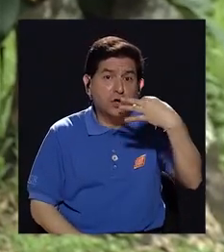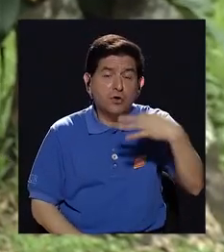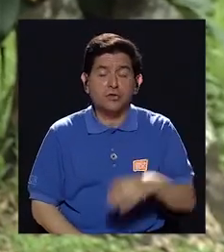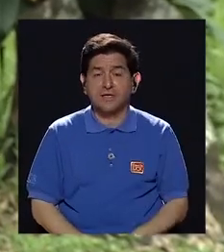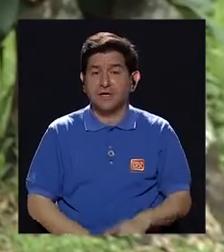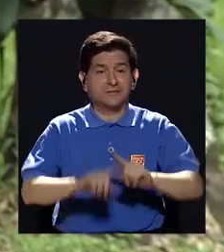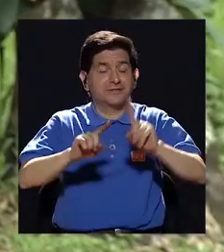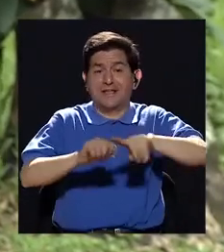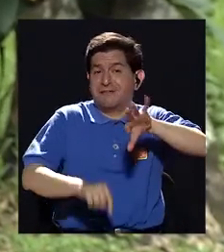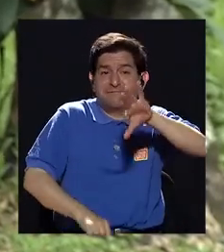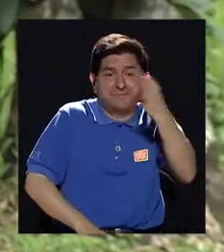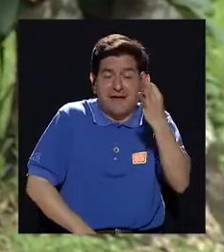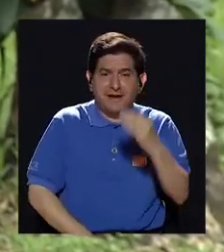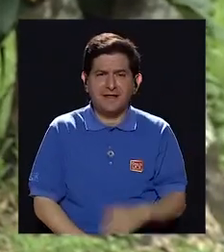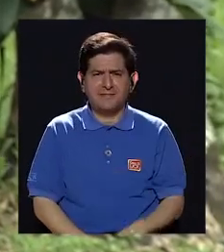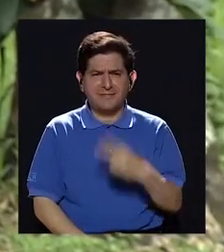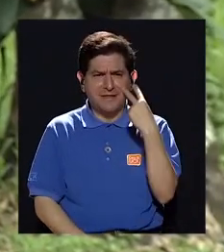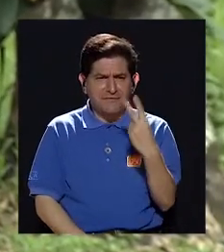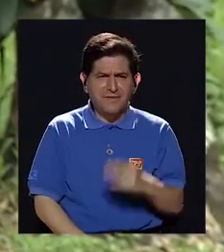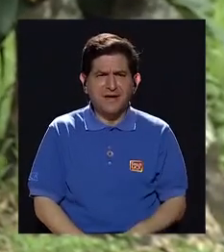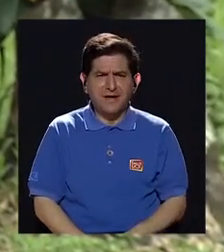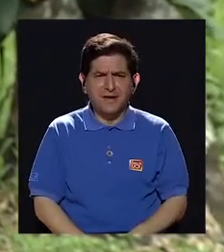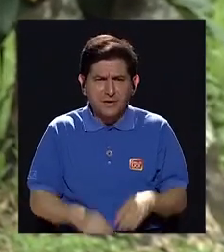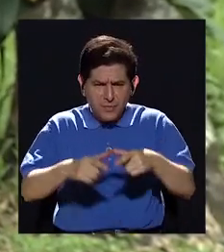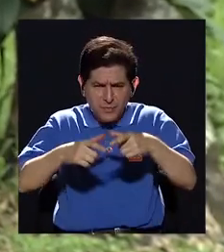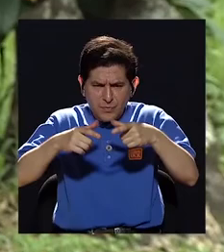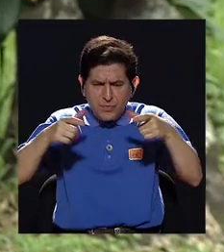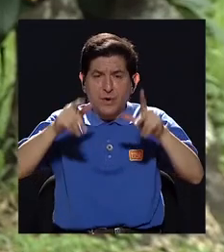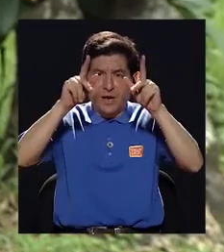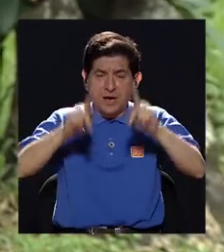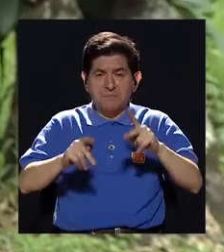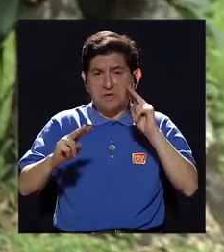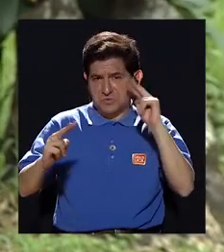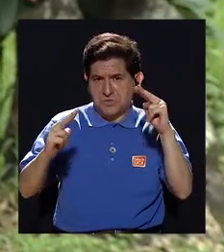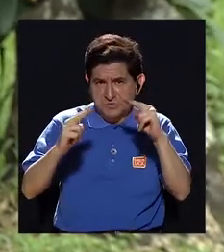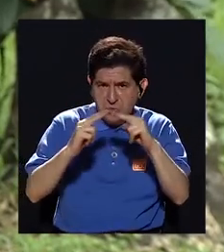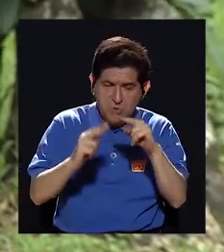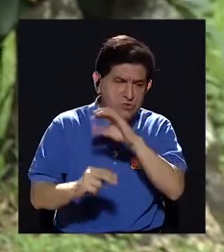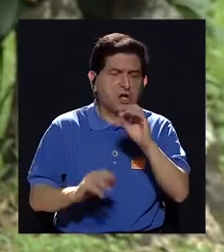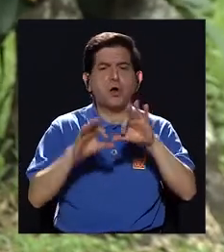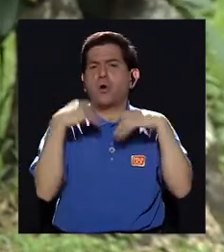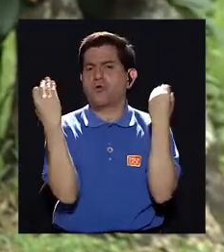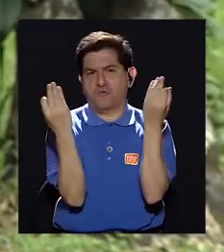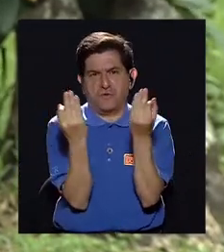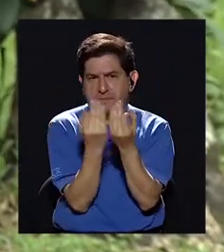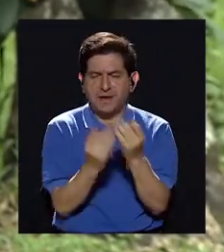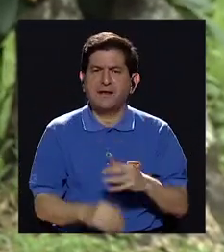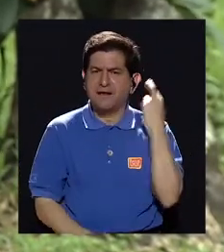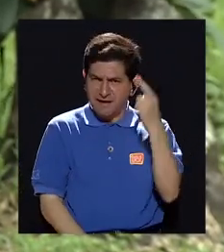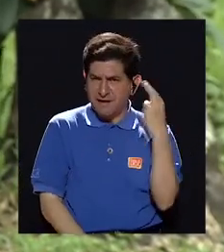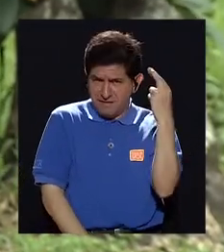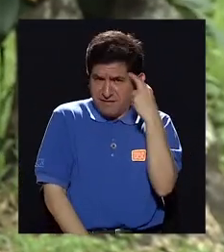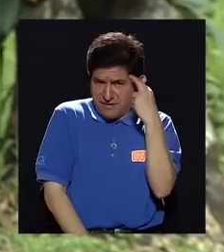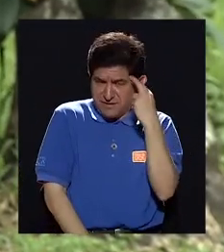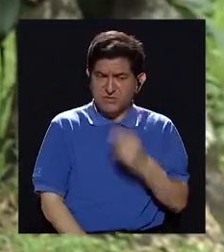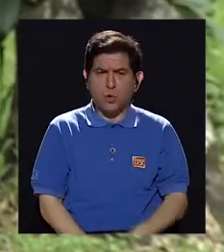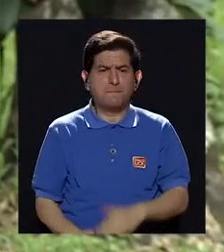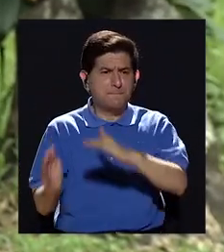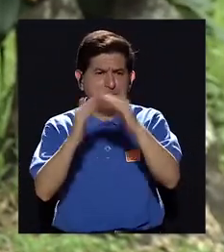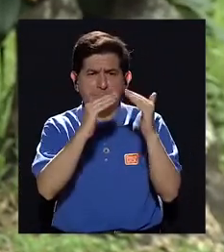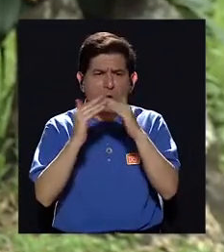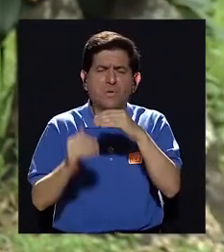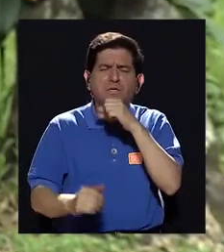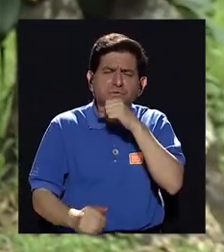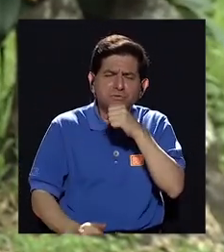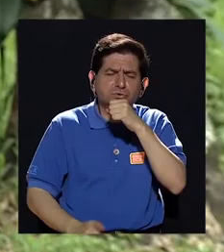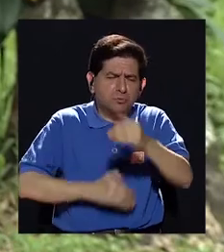a, de una u otra manera, a ver más en algunas personas conocidas e incluso familiares, pues, porque la